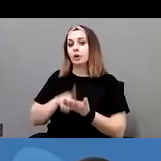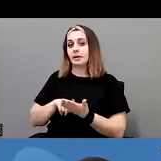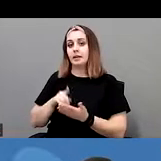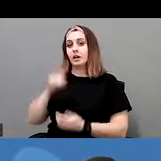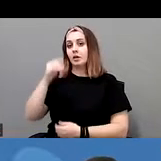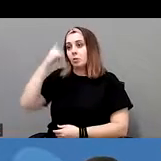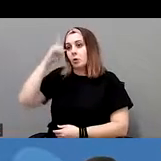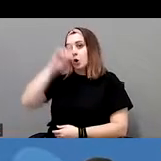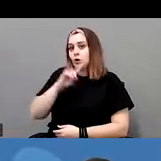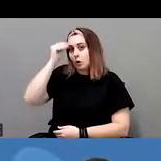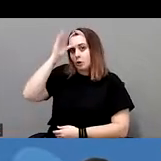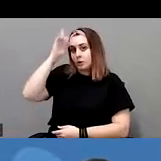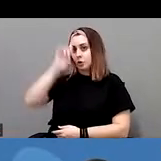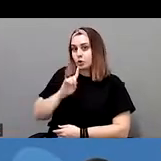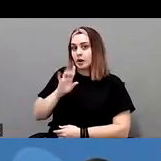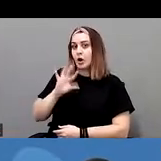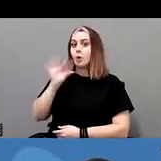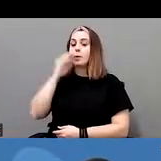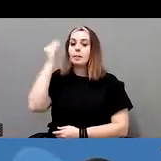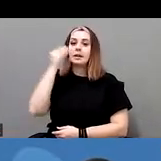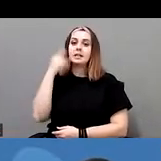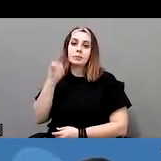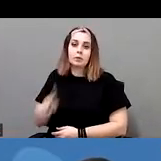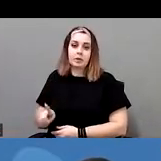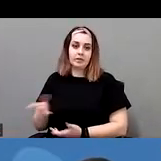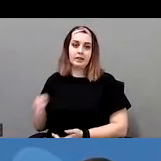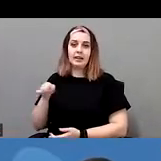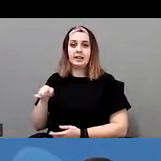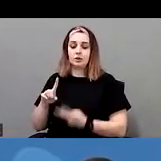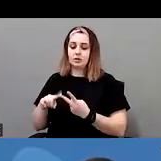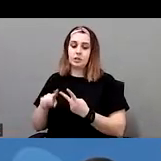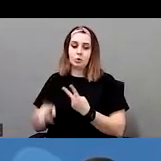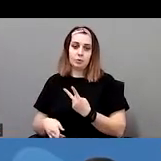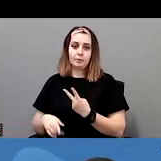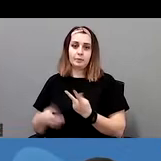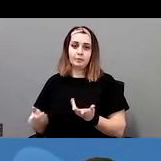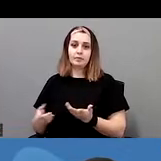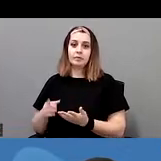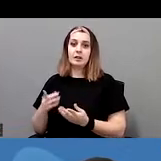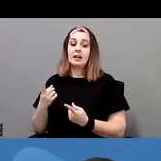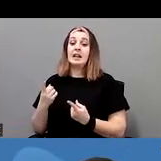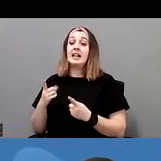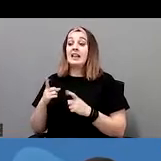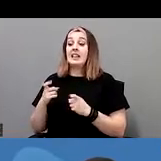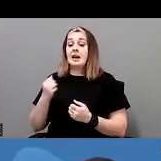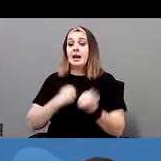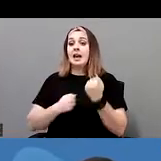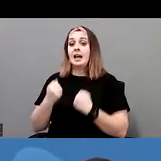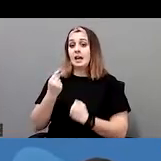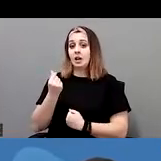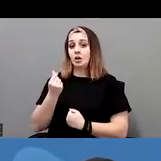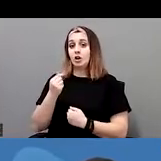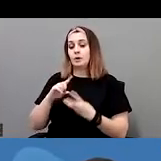conocimiento, en este caso, o porque considera que no lo necesita, esto en segundo lugar. las razones económicas en este caso están en un tercer